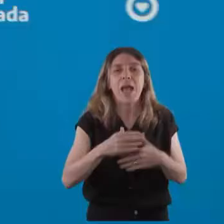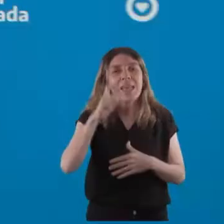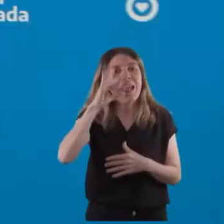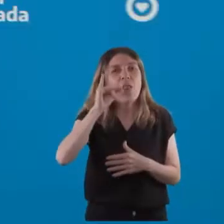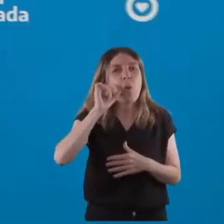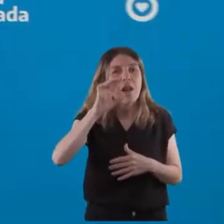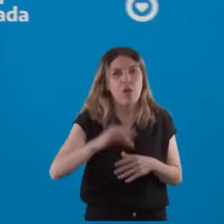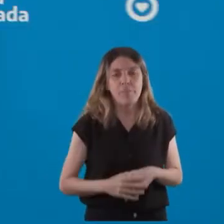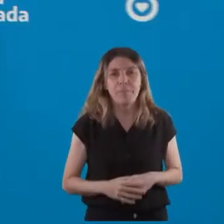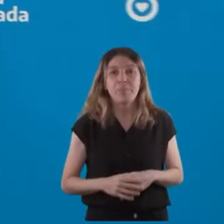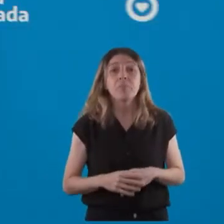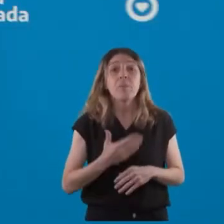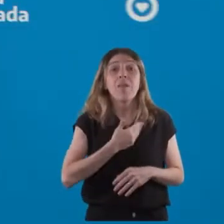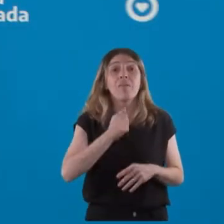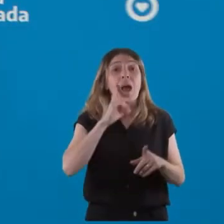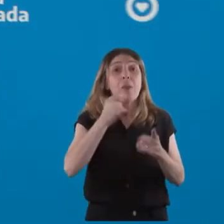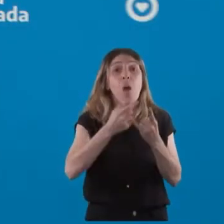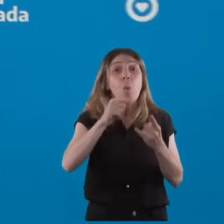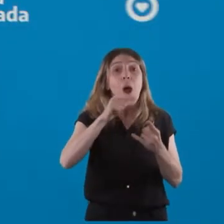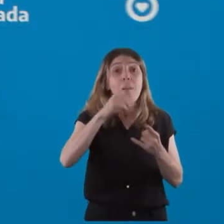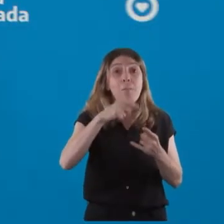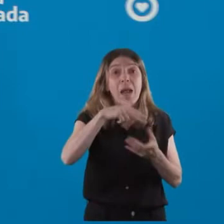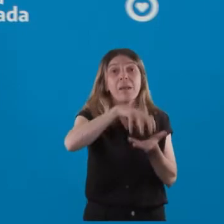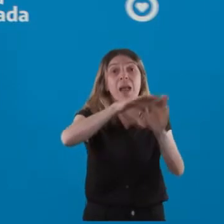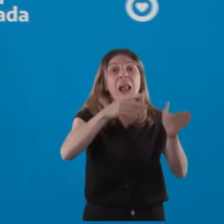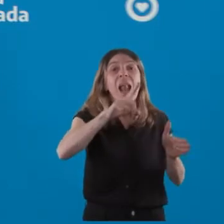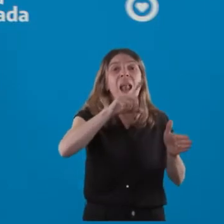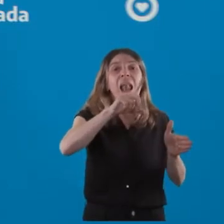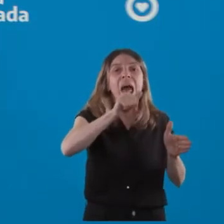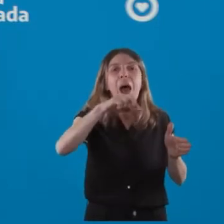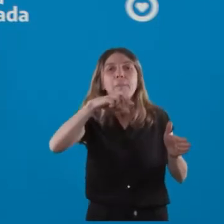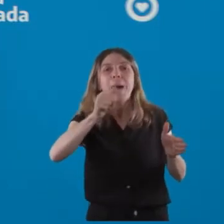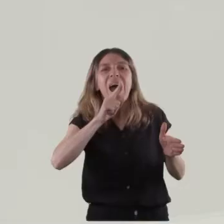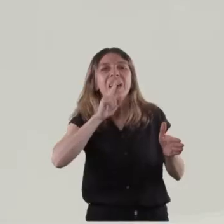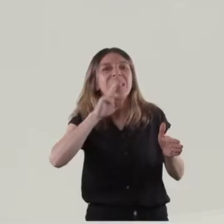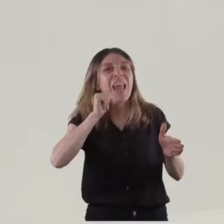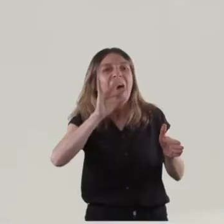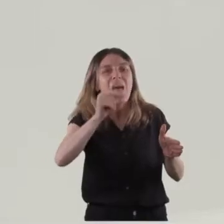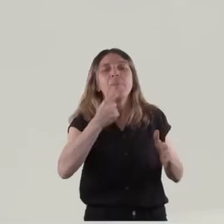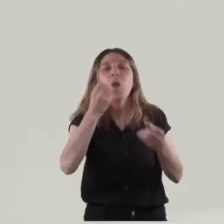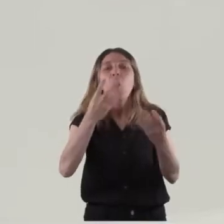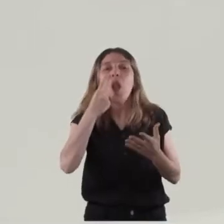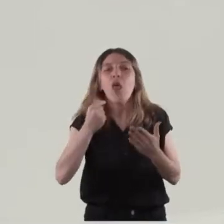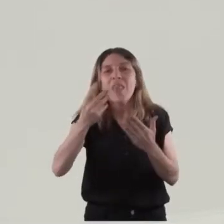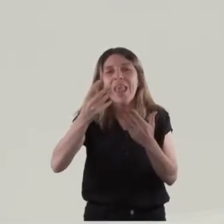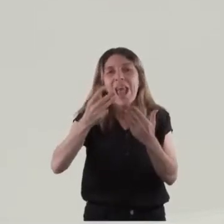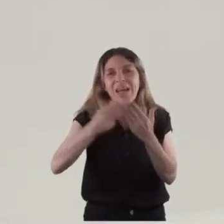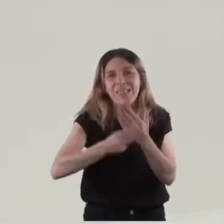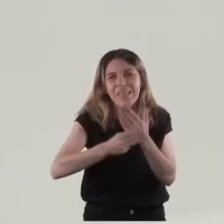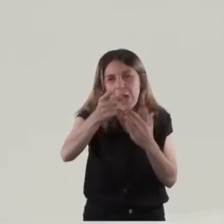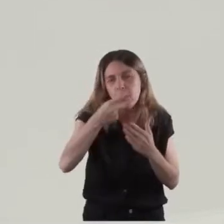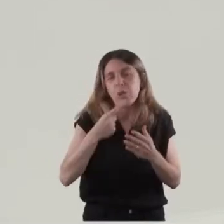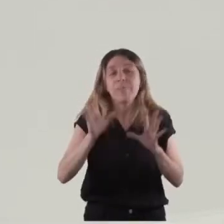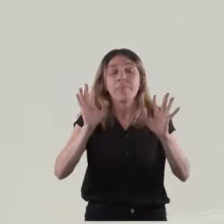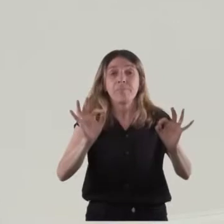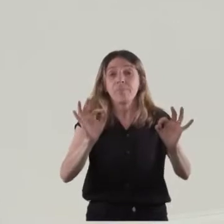eduardo fabián wolman en de la patriada hola sabían buendía quitar buenos dias gabriela retomando este tema recién